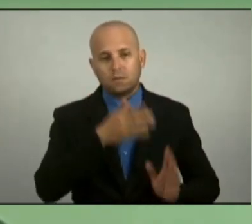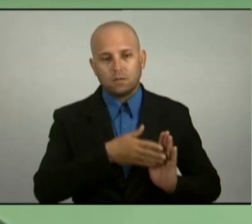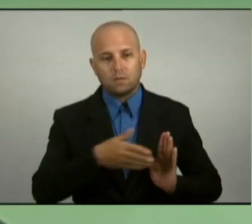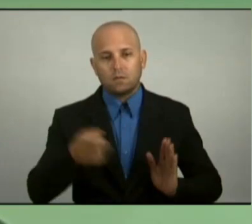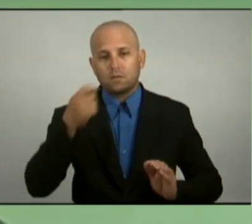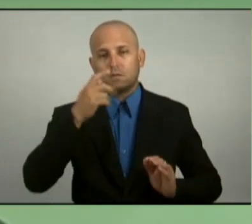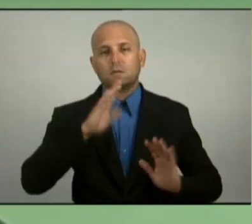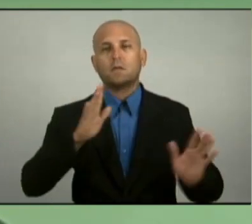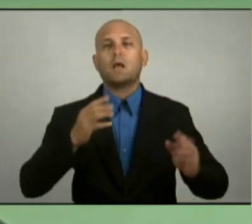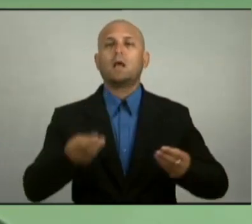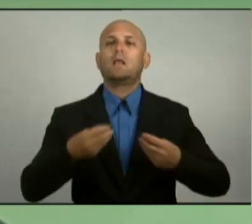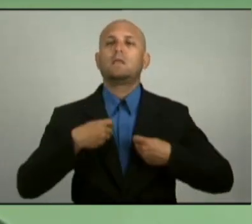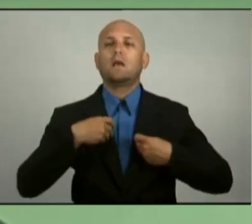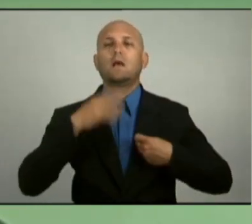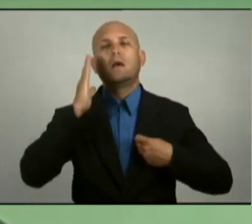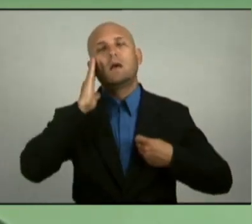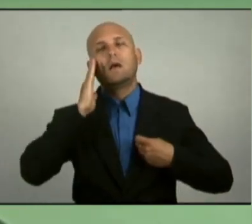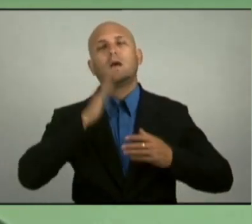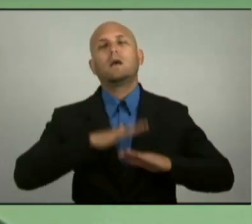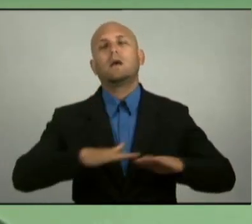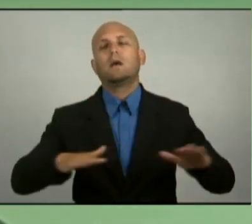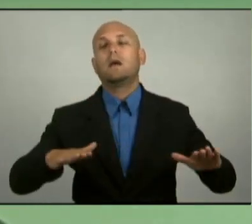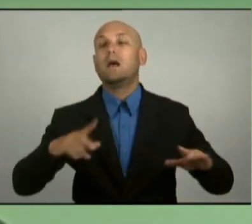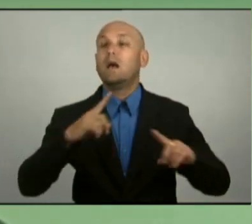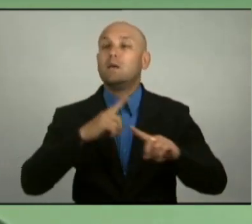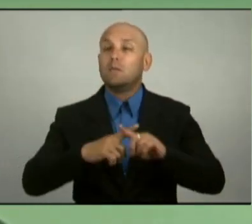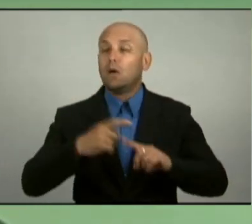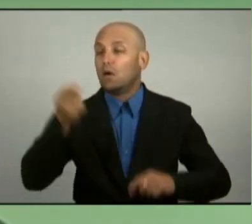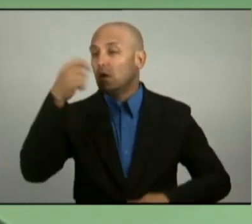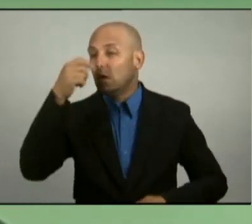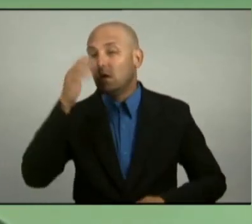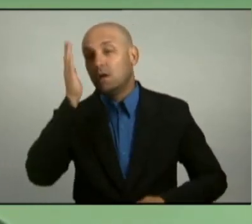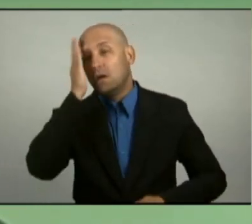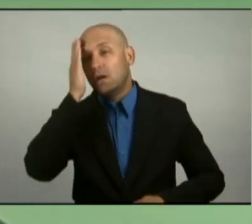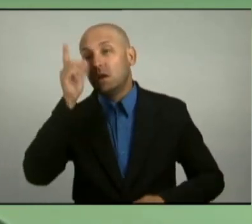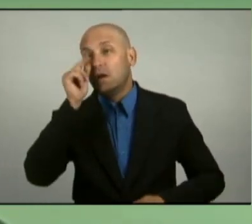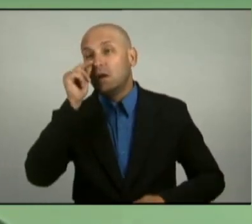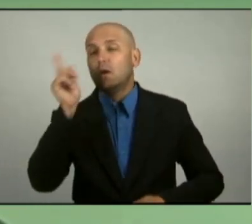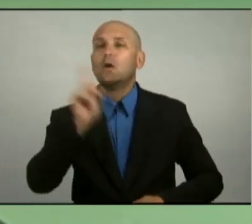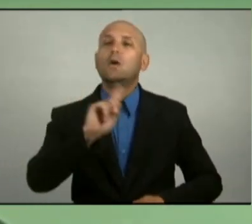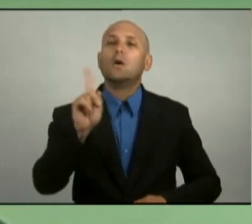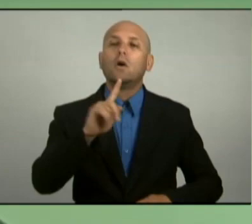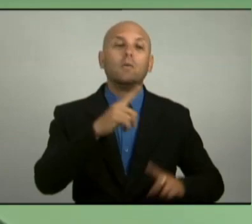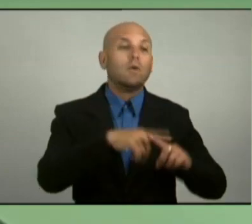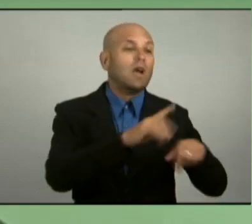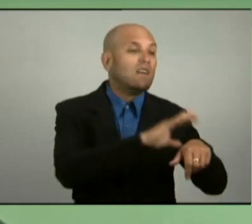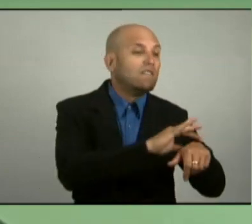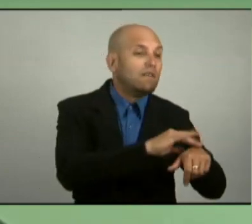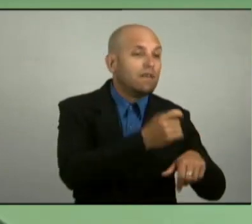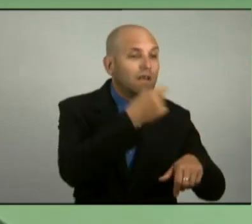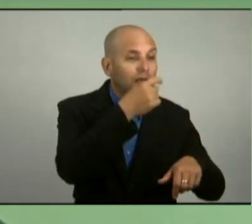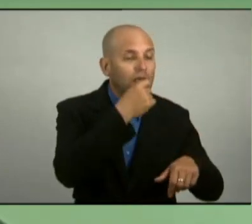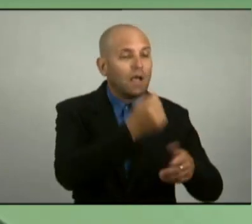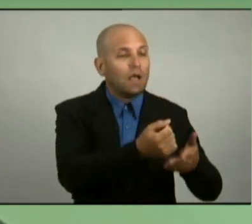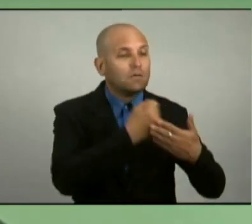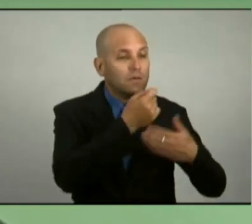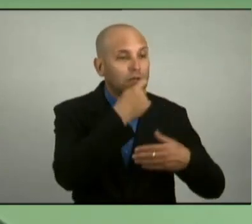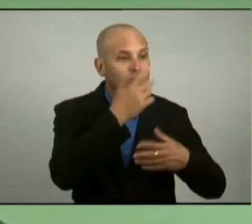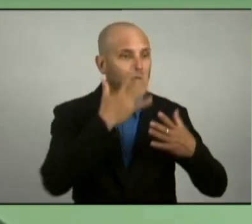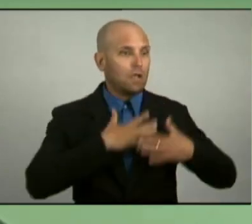el trastorno de sueño porque el sueño es algo fisiológico normal que no hay que calzar con nada debe